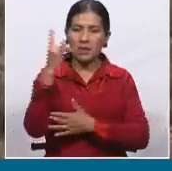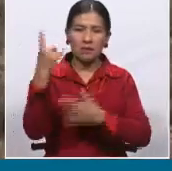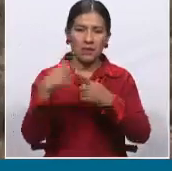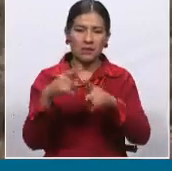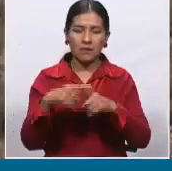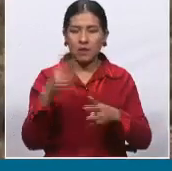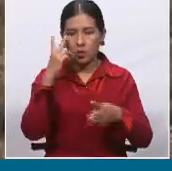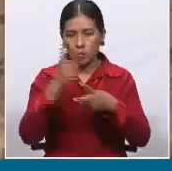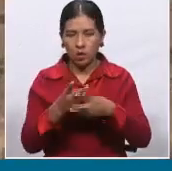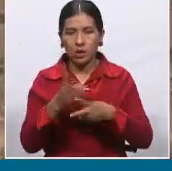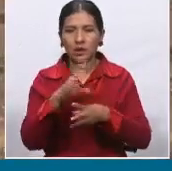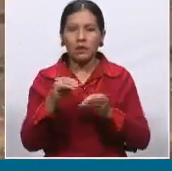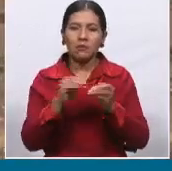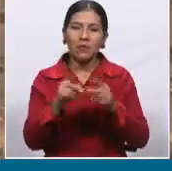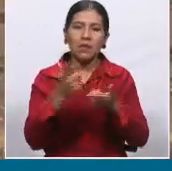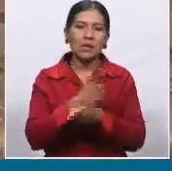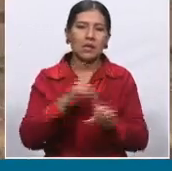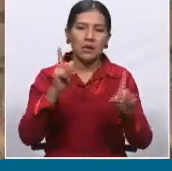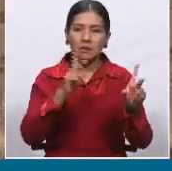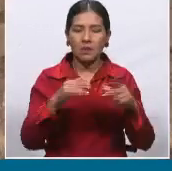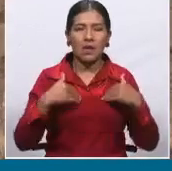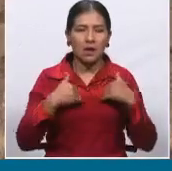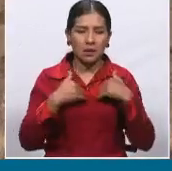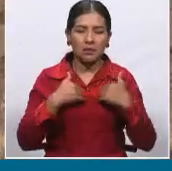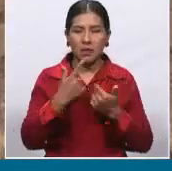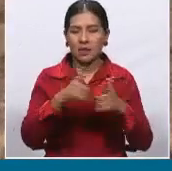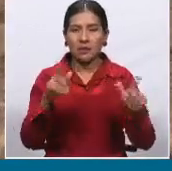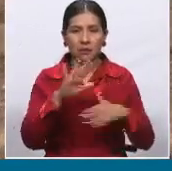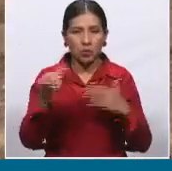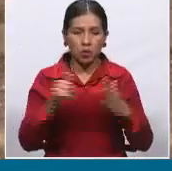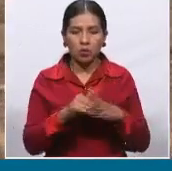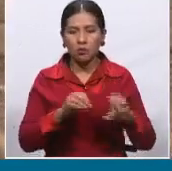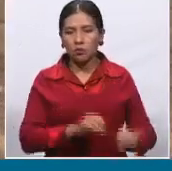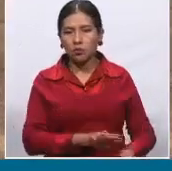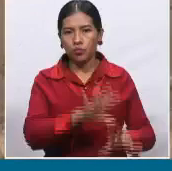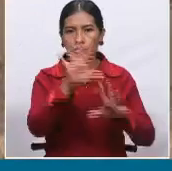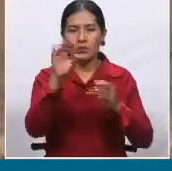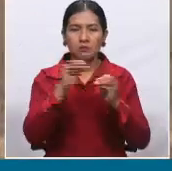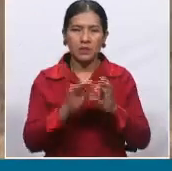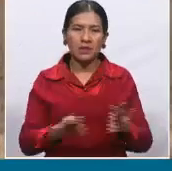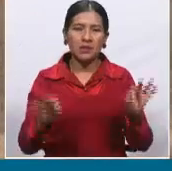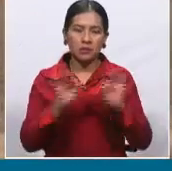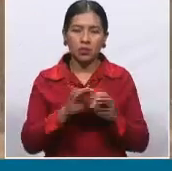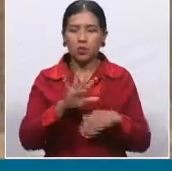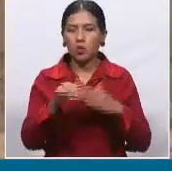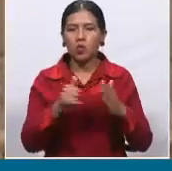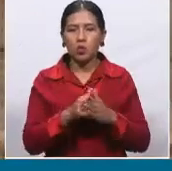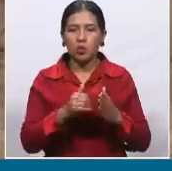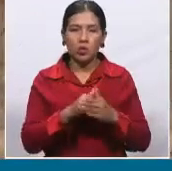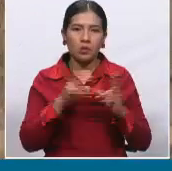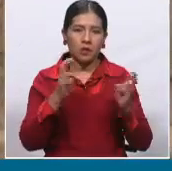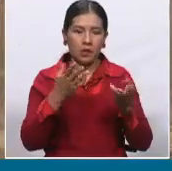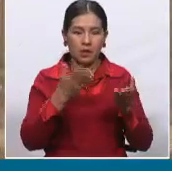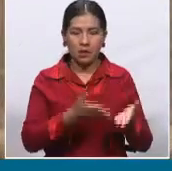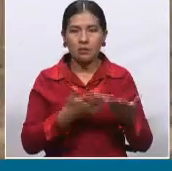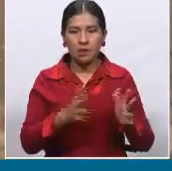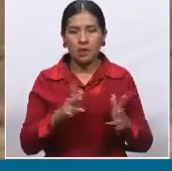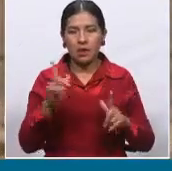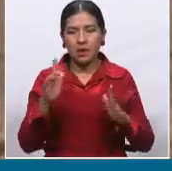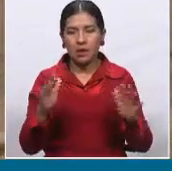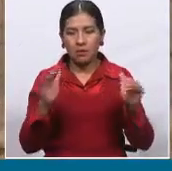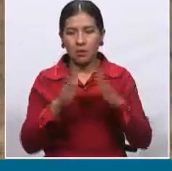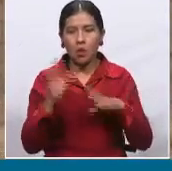como de camélidos silvestres está distribuida en los departamentos del altiplano. Ahora, lo bonito de esto es